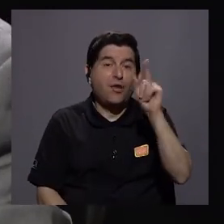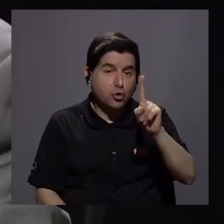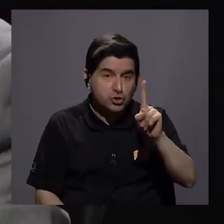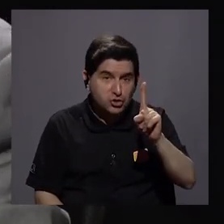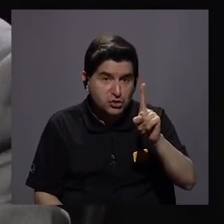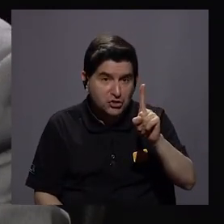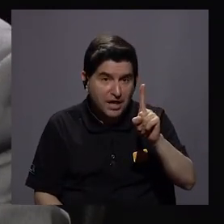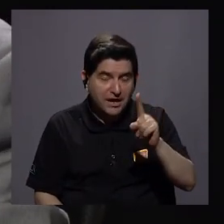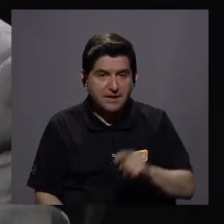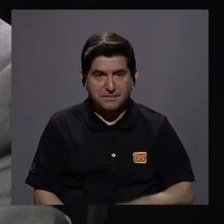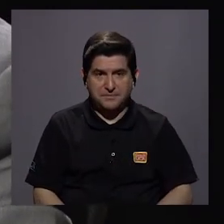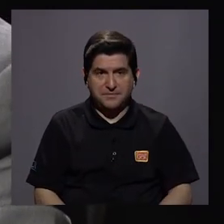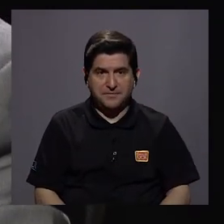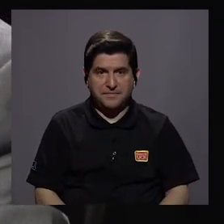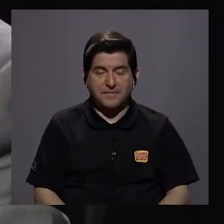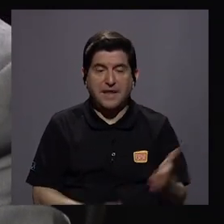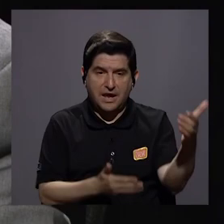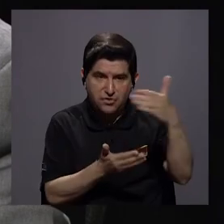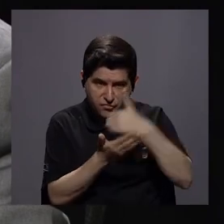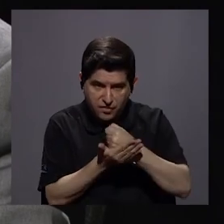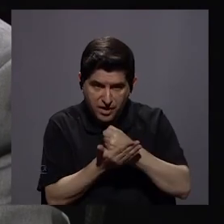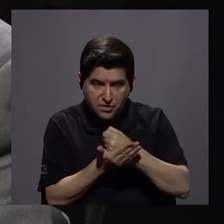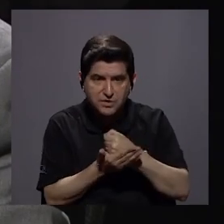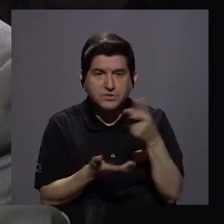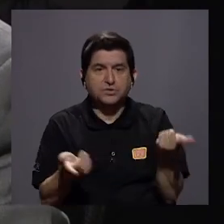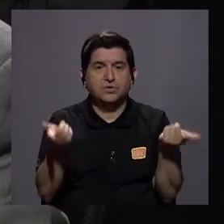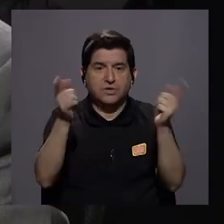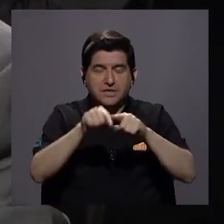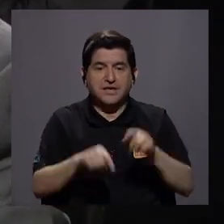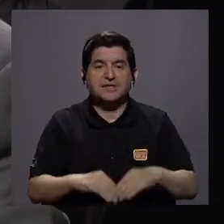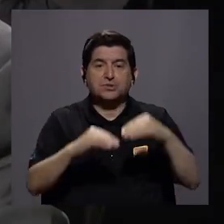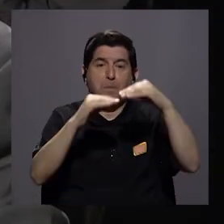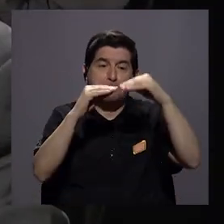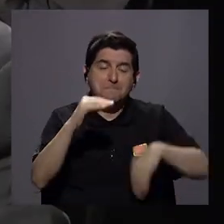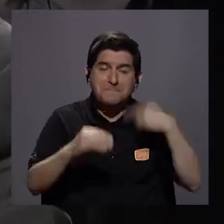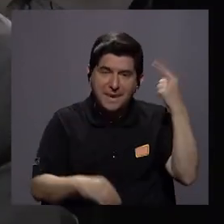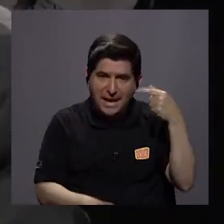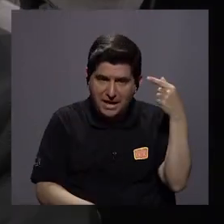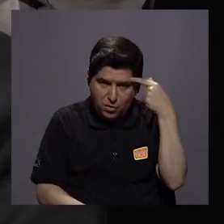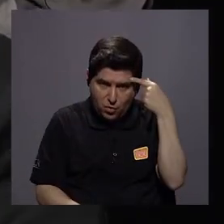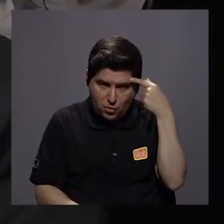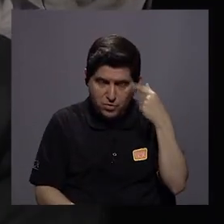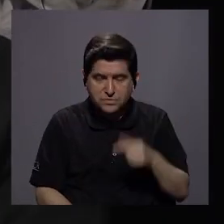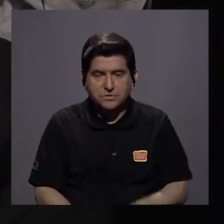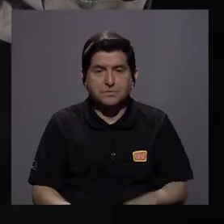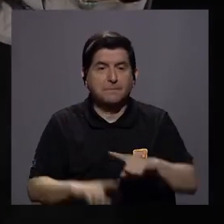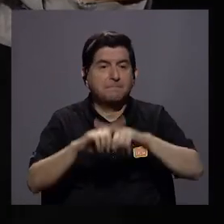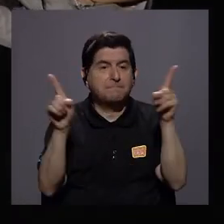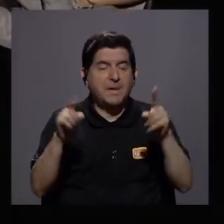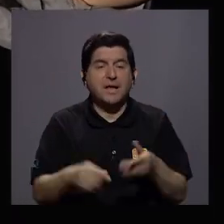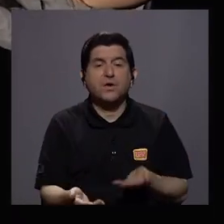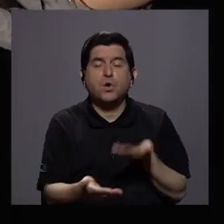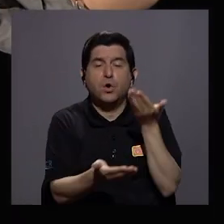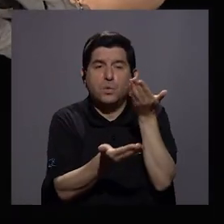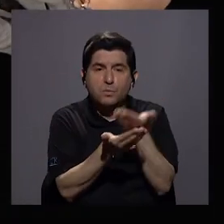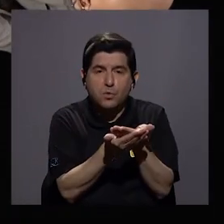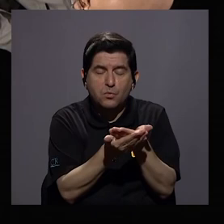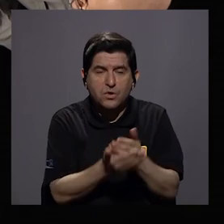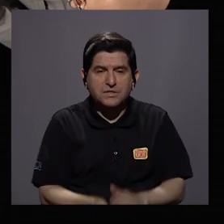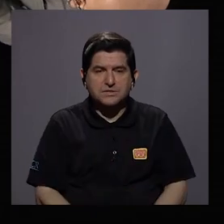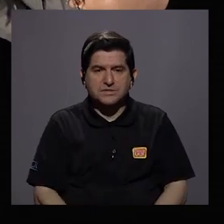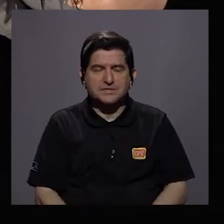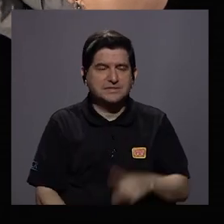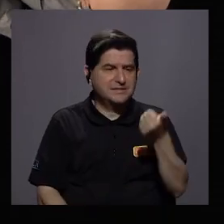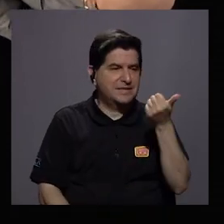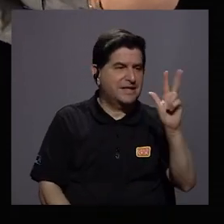11, claro, la recaudación sería mucho menor del gobierno. Pero si se coge la propuesta